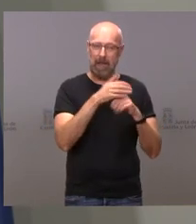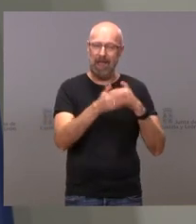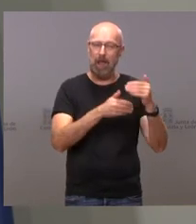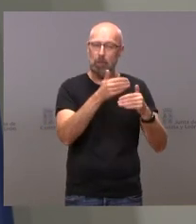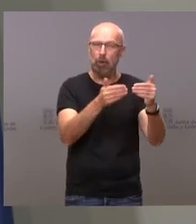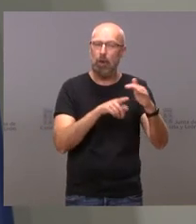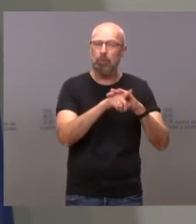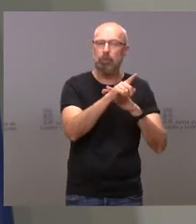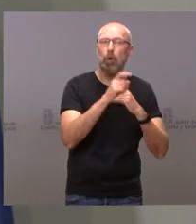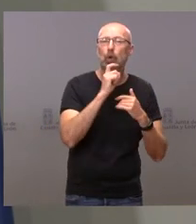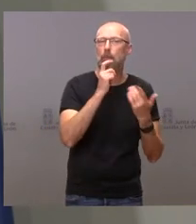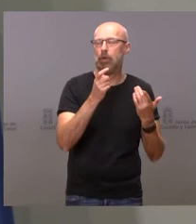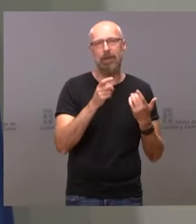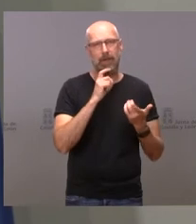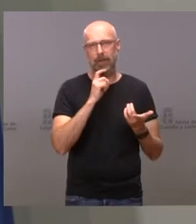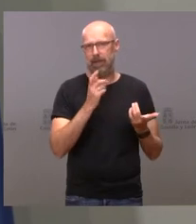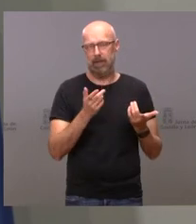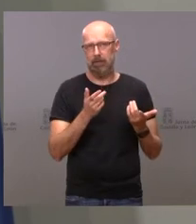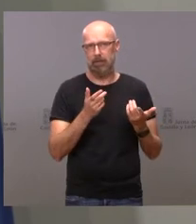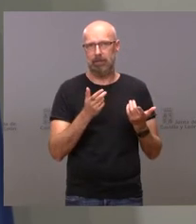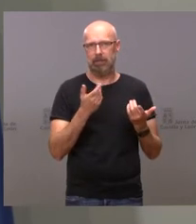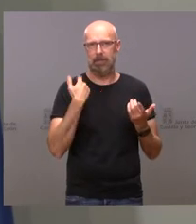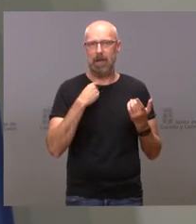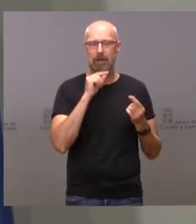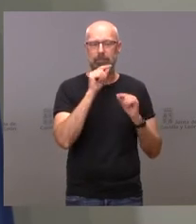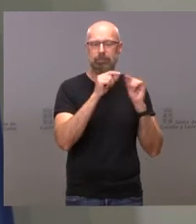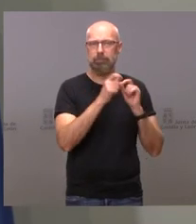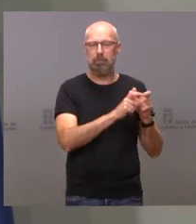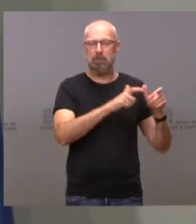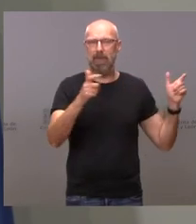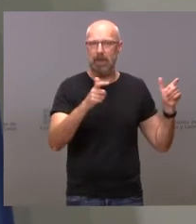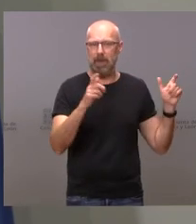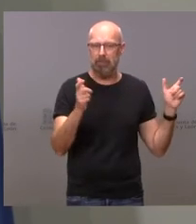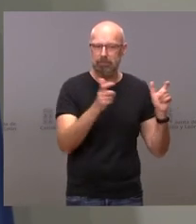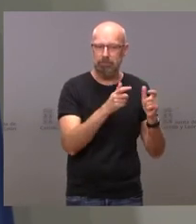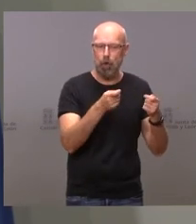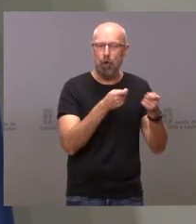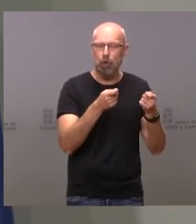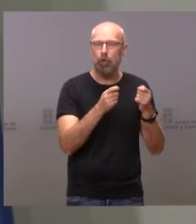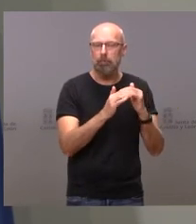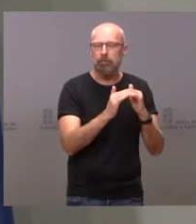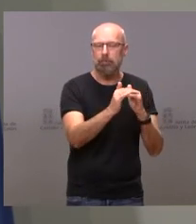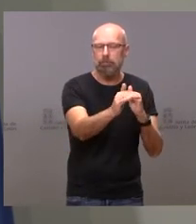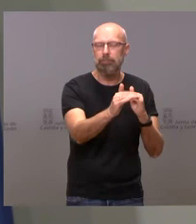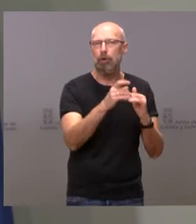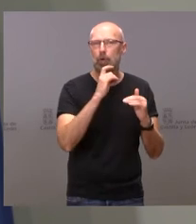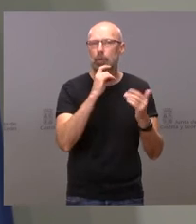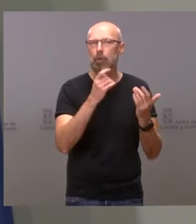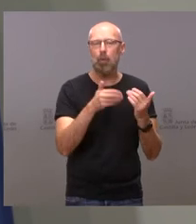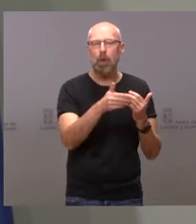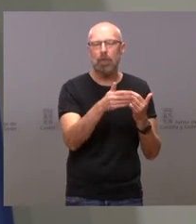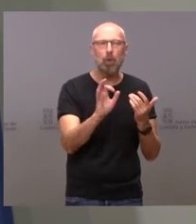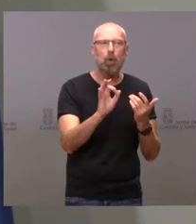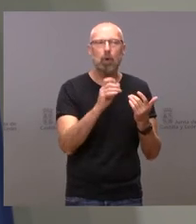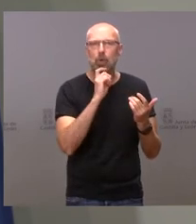la pandemia. Y no es fácil prever si vamos a tener alguna mutación que nos obligue